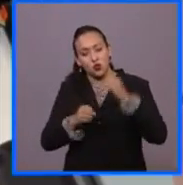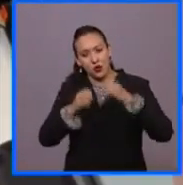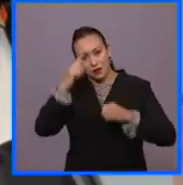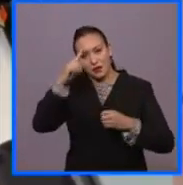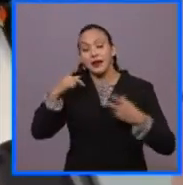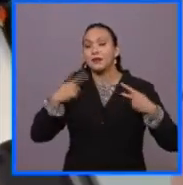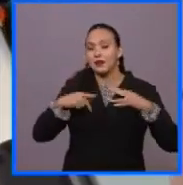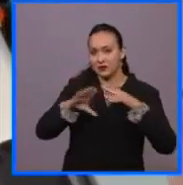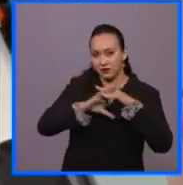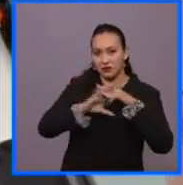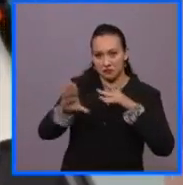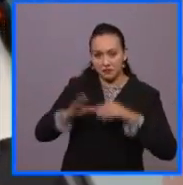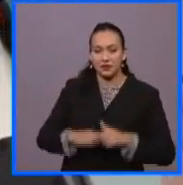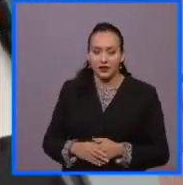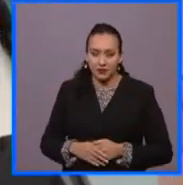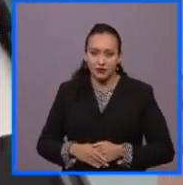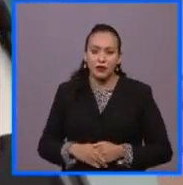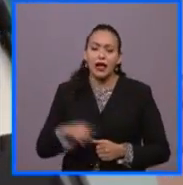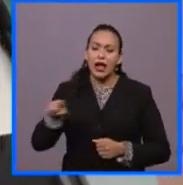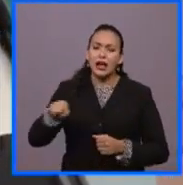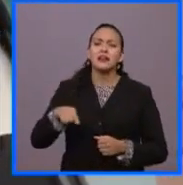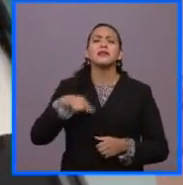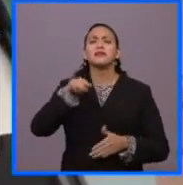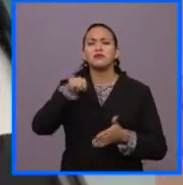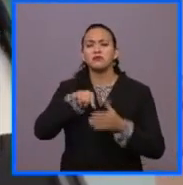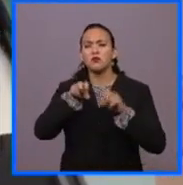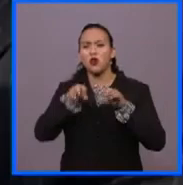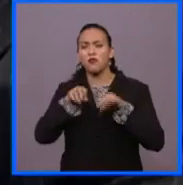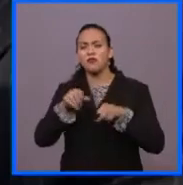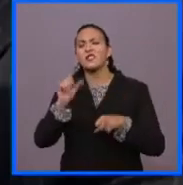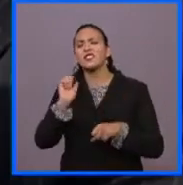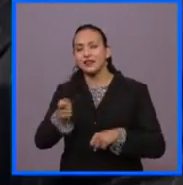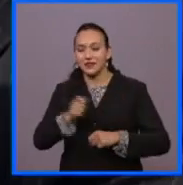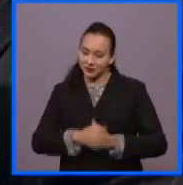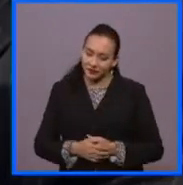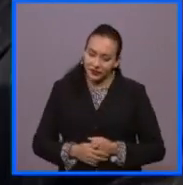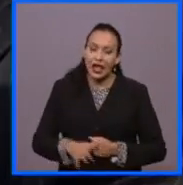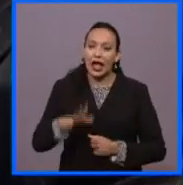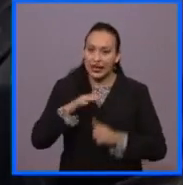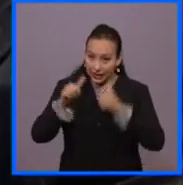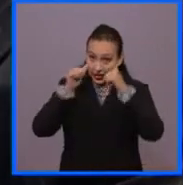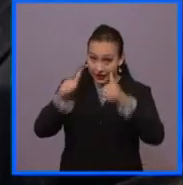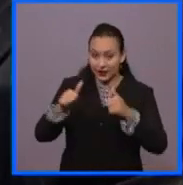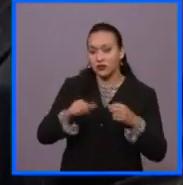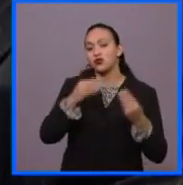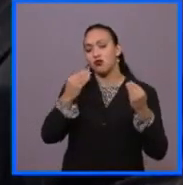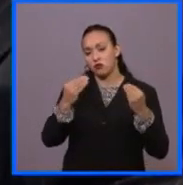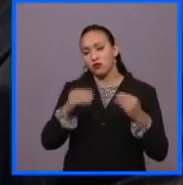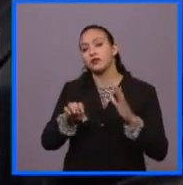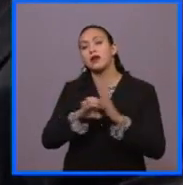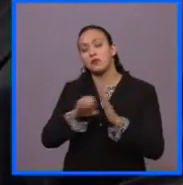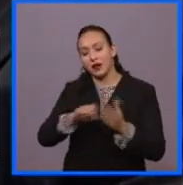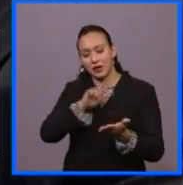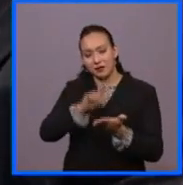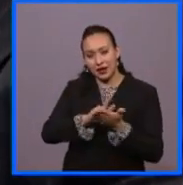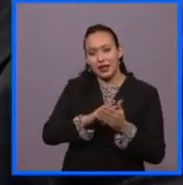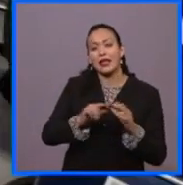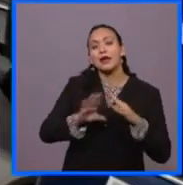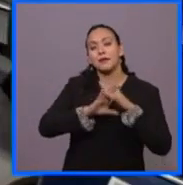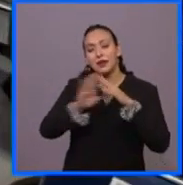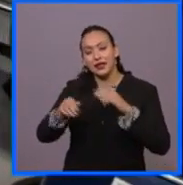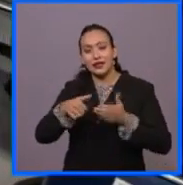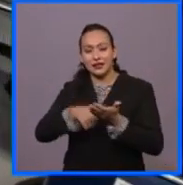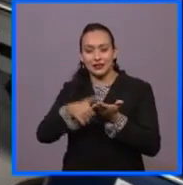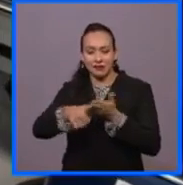Personas Migrantes. El centro brinda atención de manera continua en 9 ramas del derecho, entre ellas migratoria,